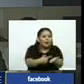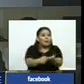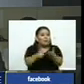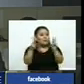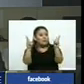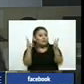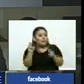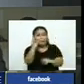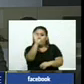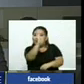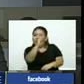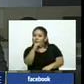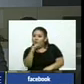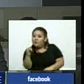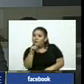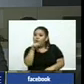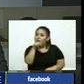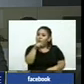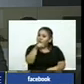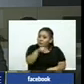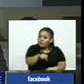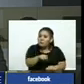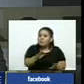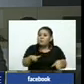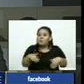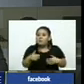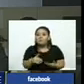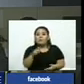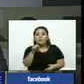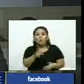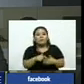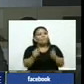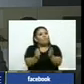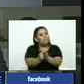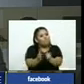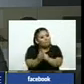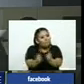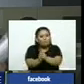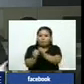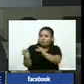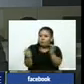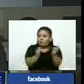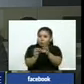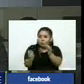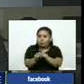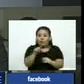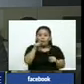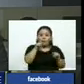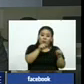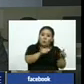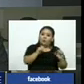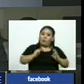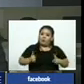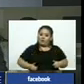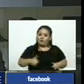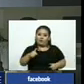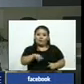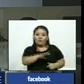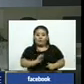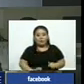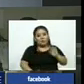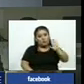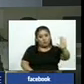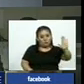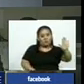internacional respecto a estas últimas situaciones y conflictos que se han generado entre ambos gobiernos. El presidente ya